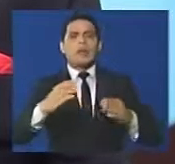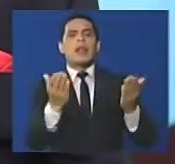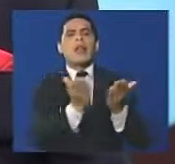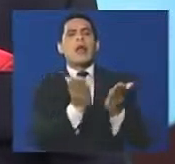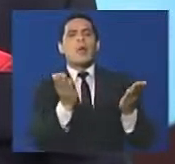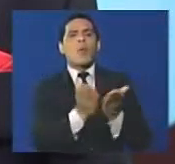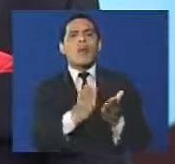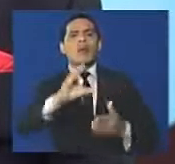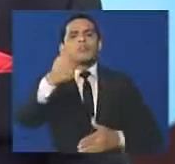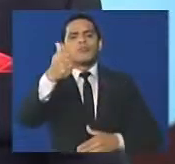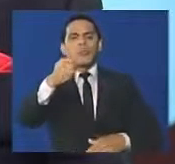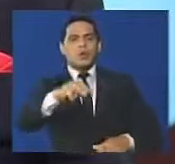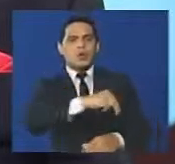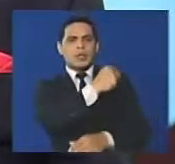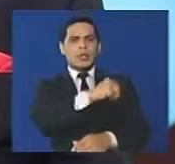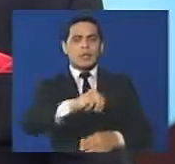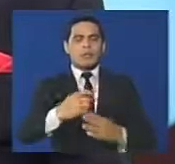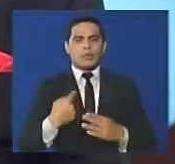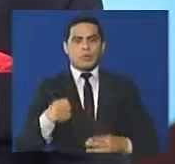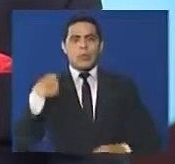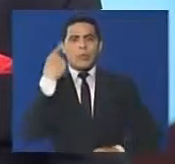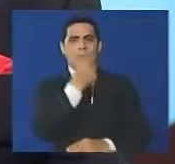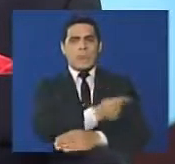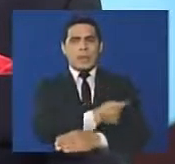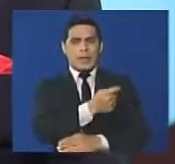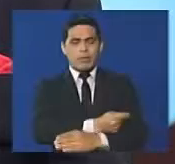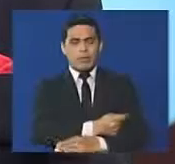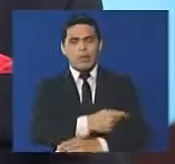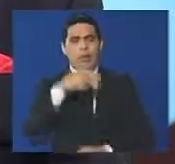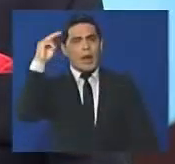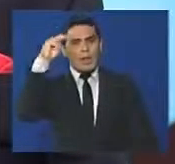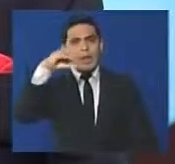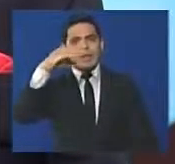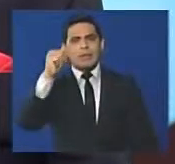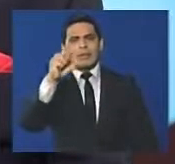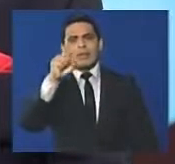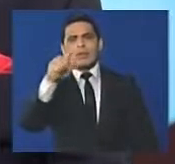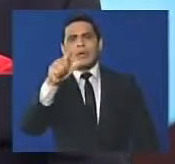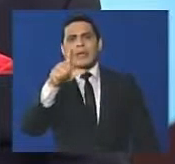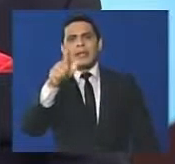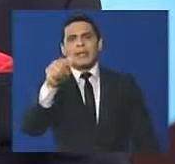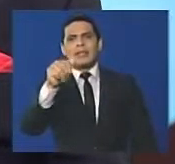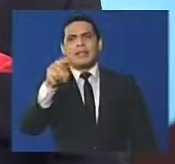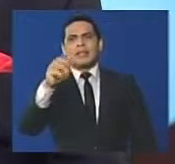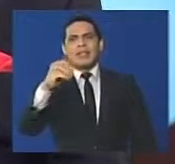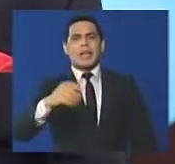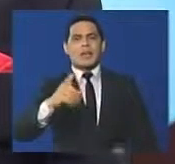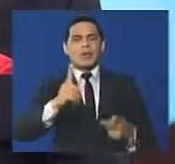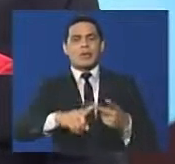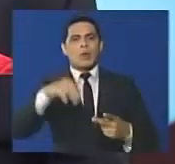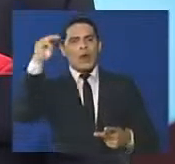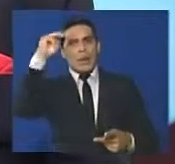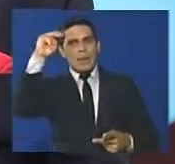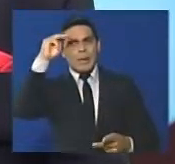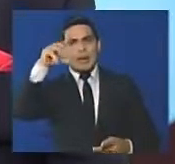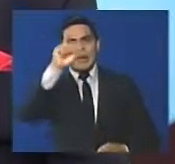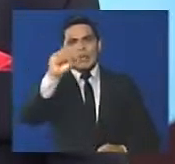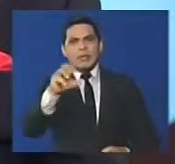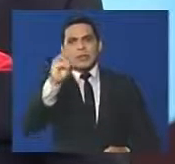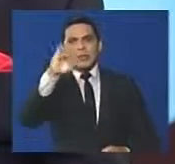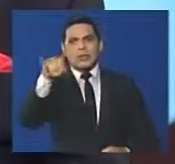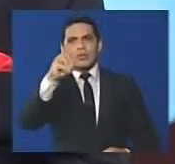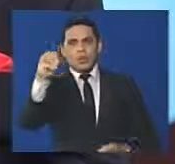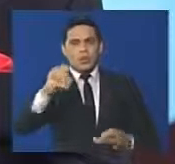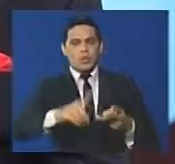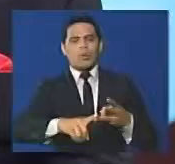Música, me gradué con el maestro Evencio Castellano, con el maestro Sojo, con el maestro Primo Casale,